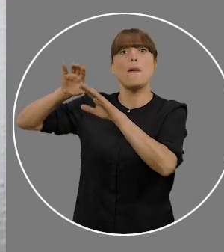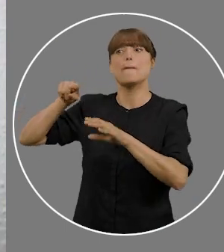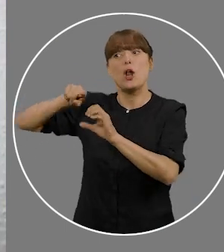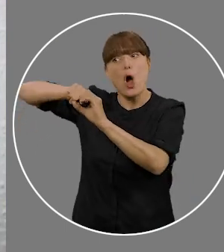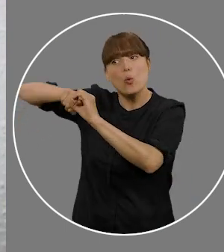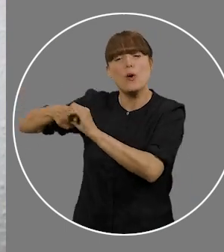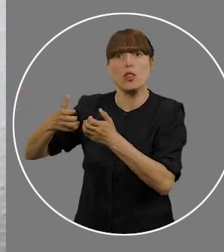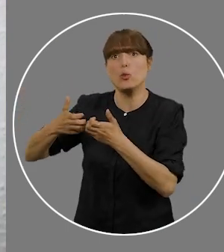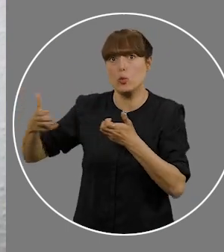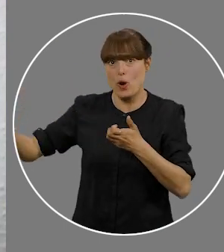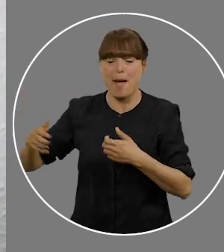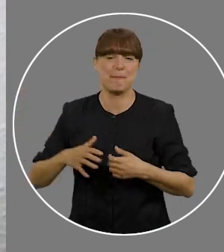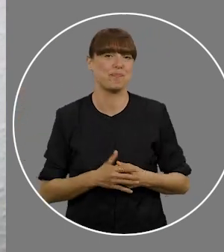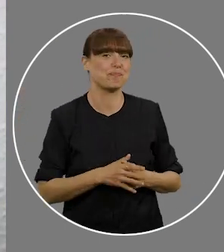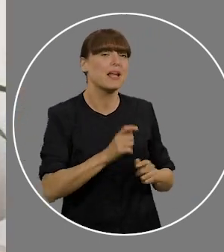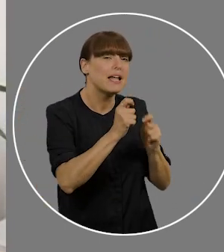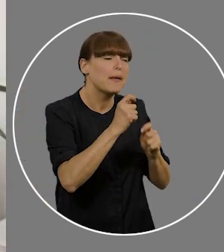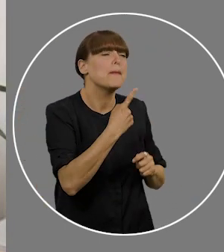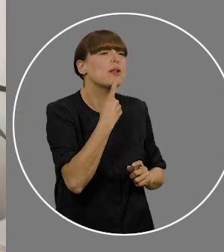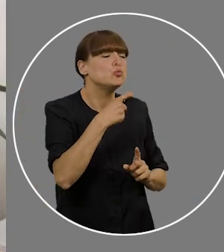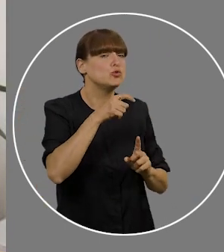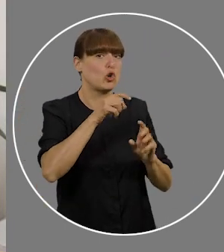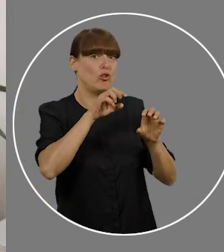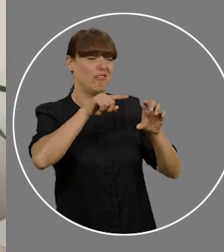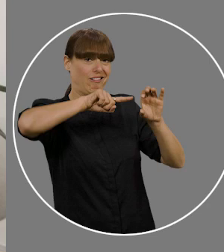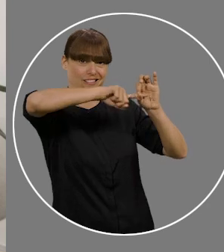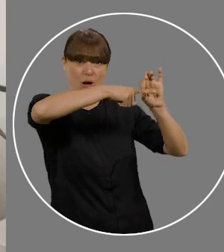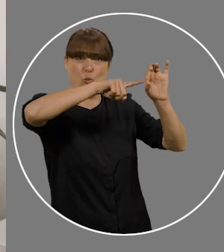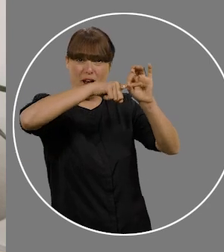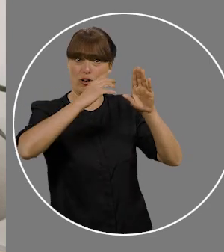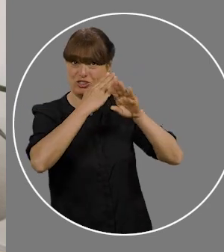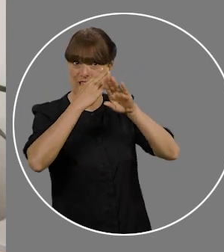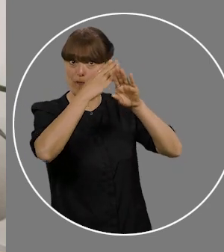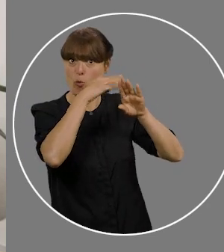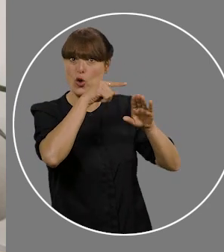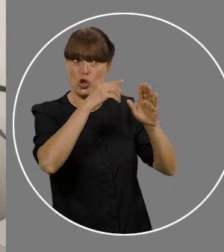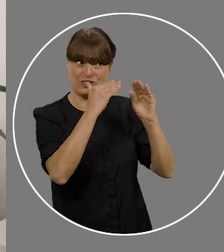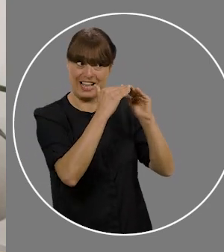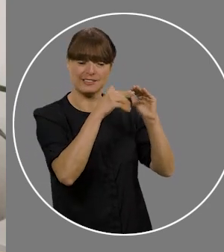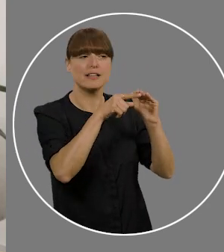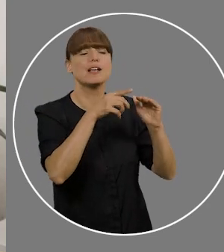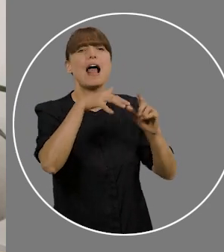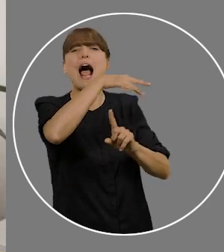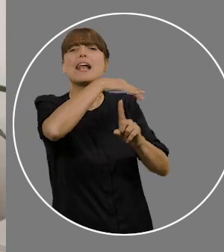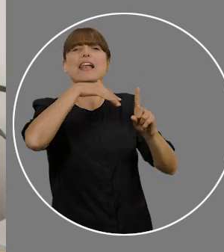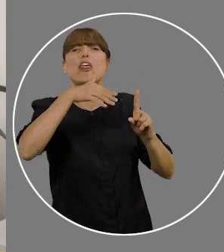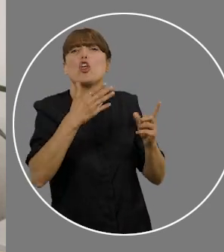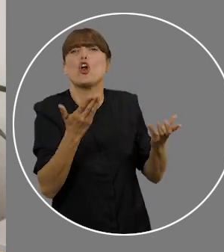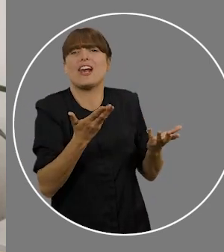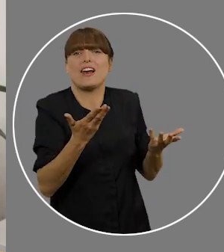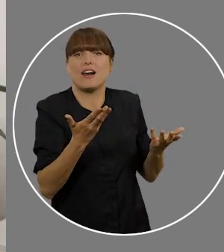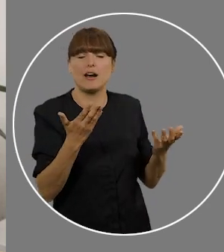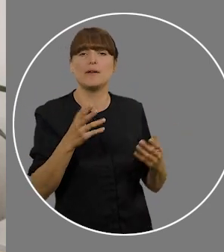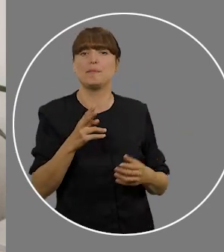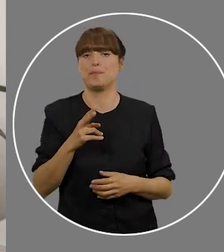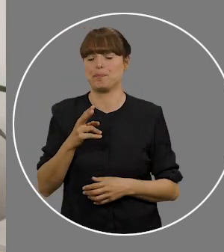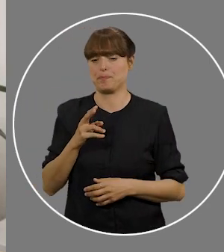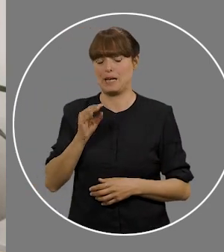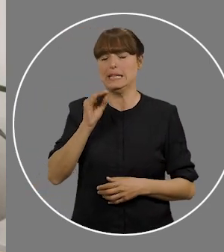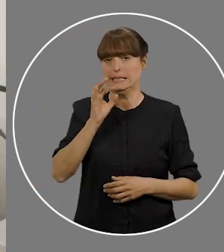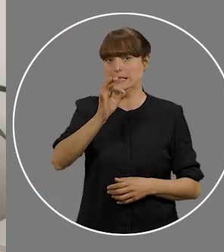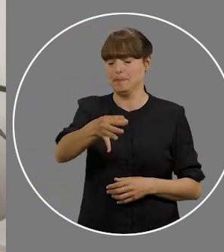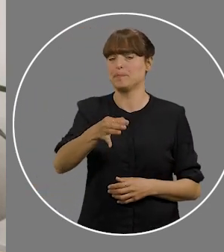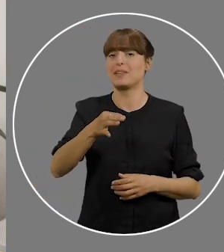tiempo. ¿Y alrededor qué había? Mire, antes de empezar los refugios, ¿sí? Había un